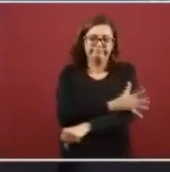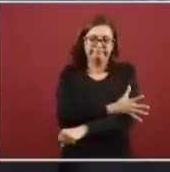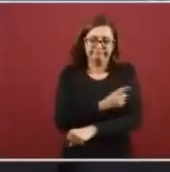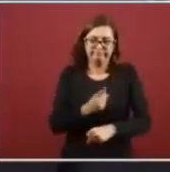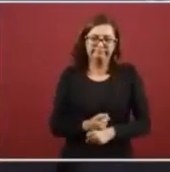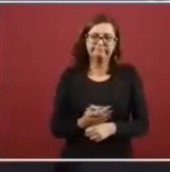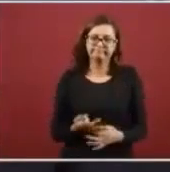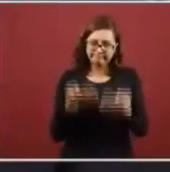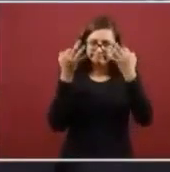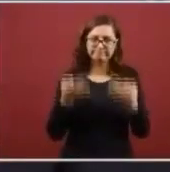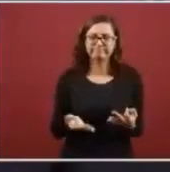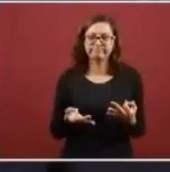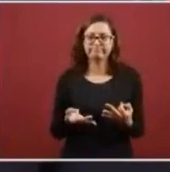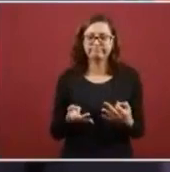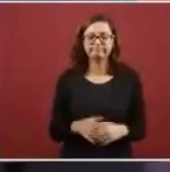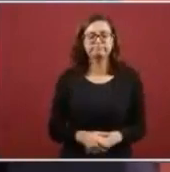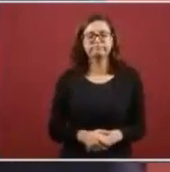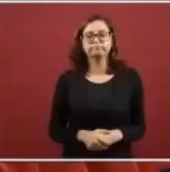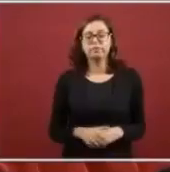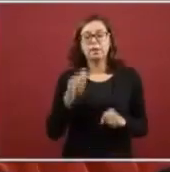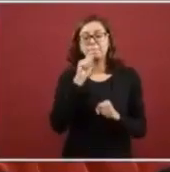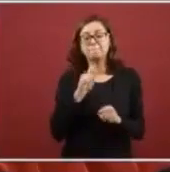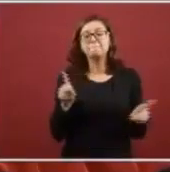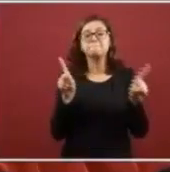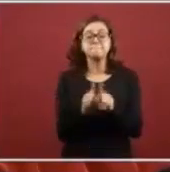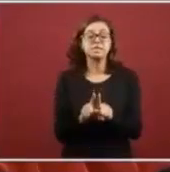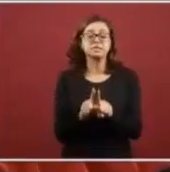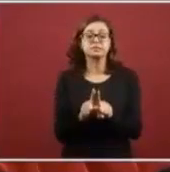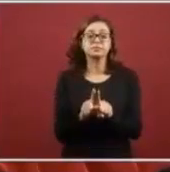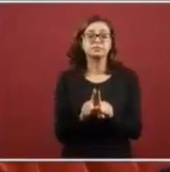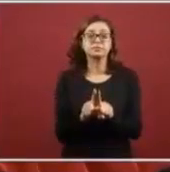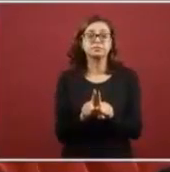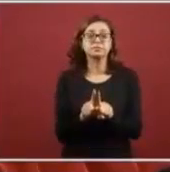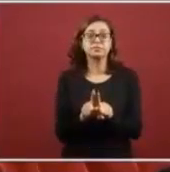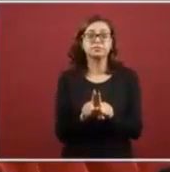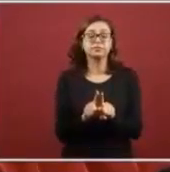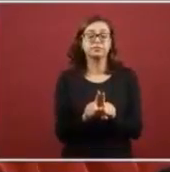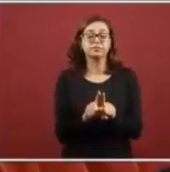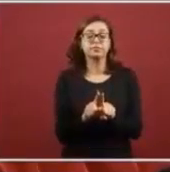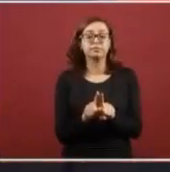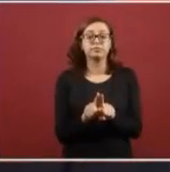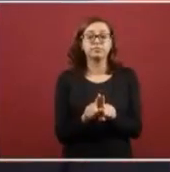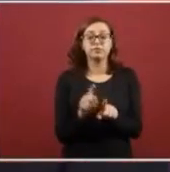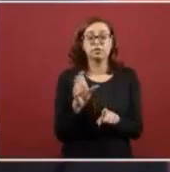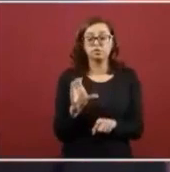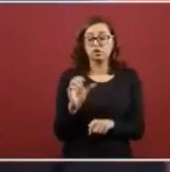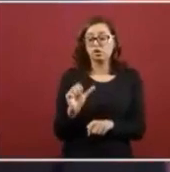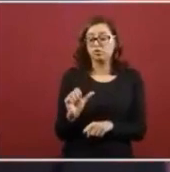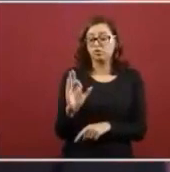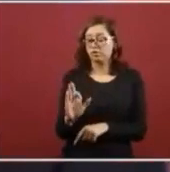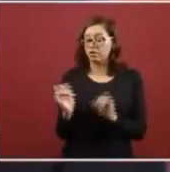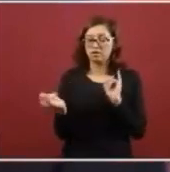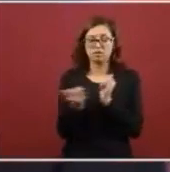honesta. Y lo mismo en el caso de la judicatura,